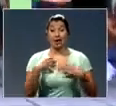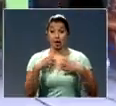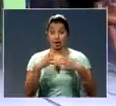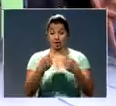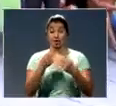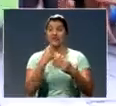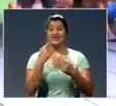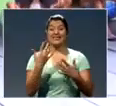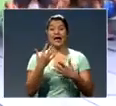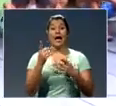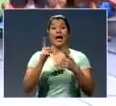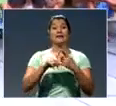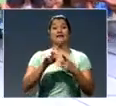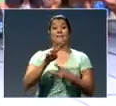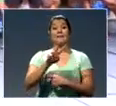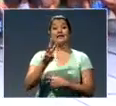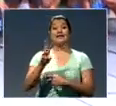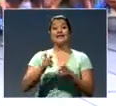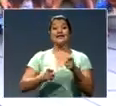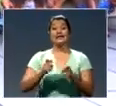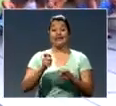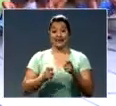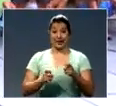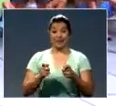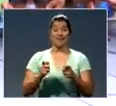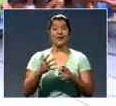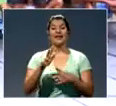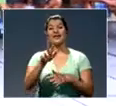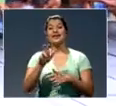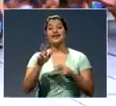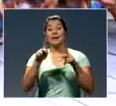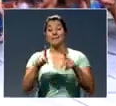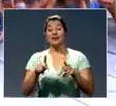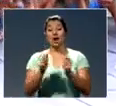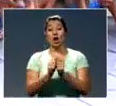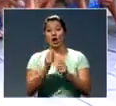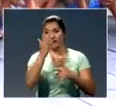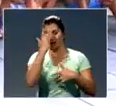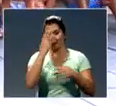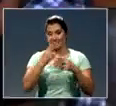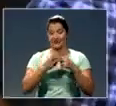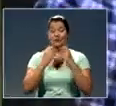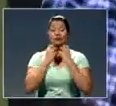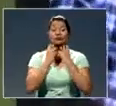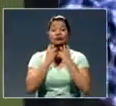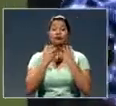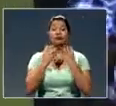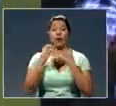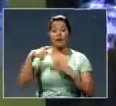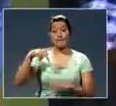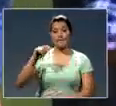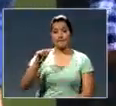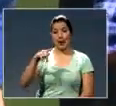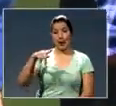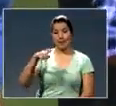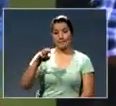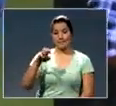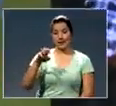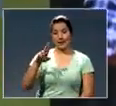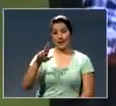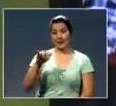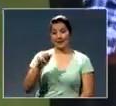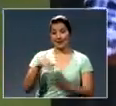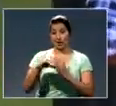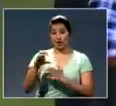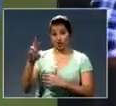de septiembre de este año la presencia de 300 casos de parotiditis o paperas en el país. De estos, 197